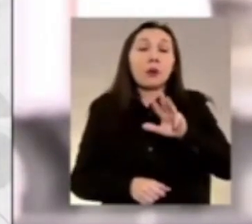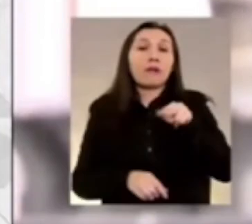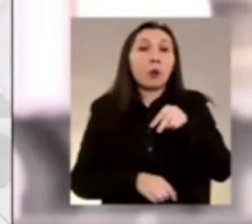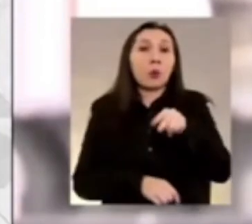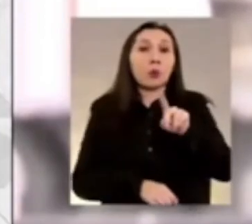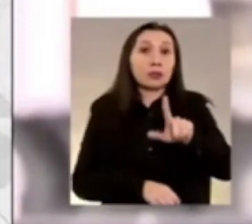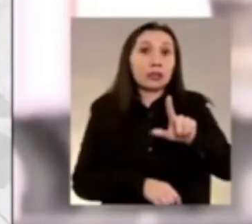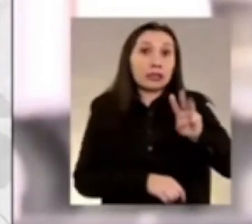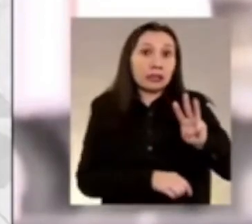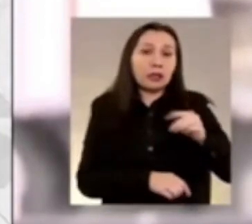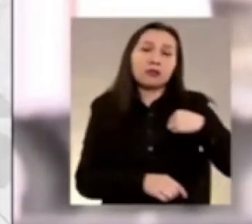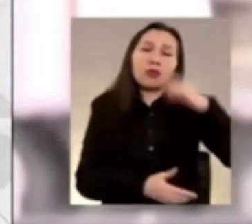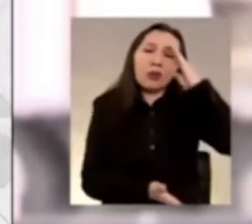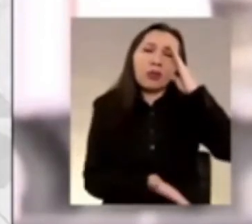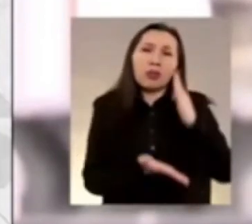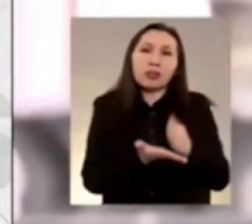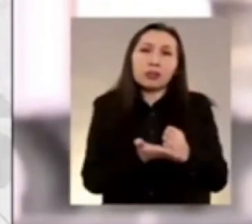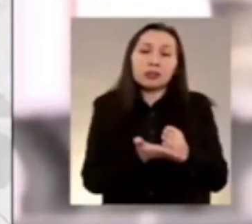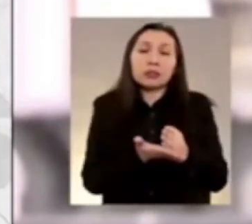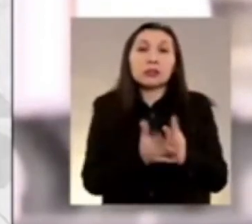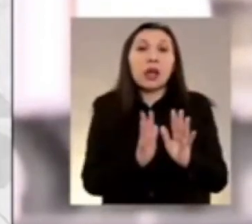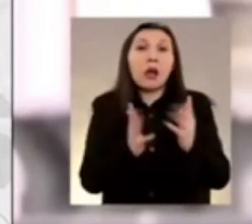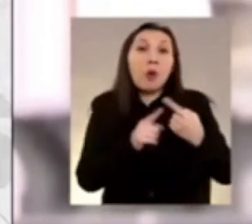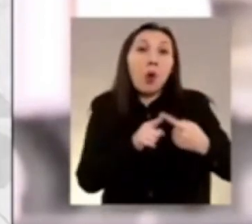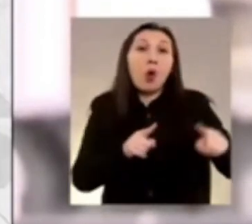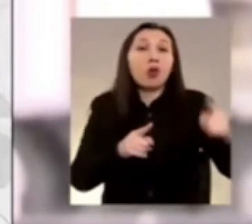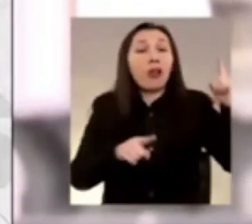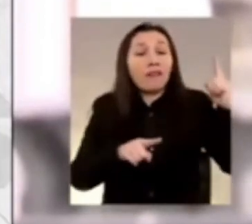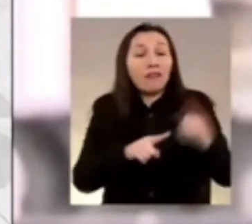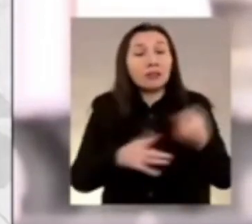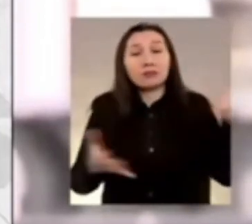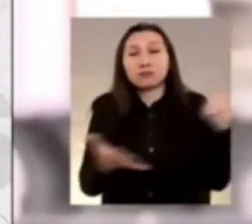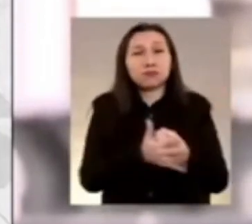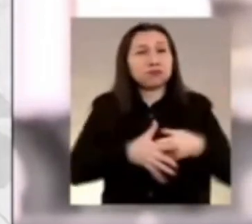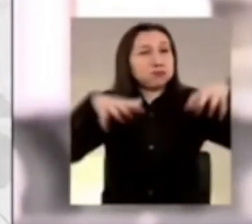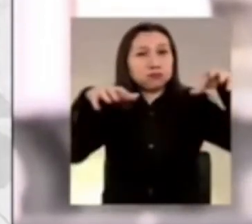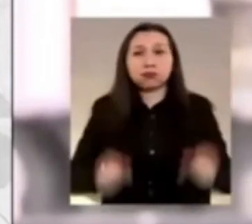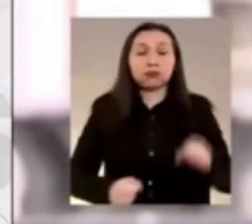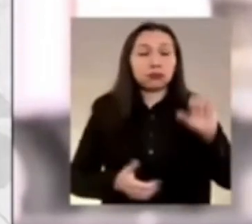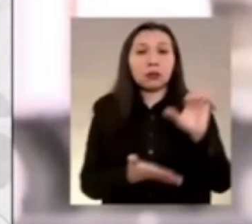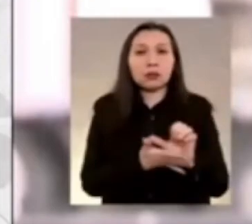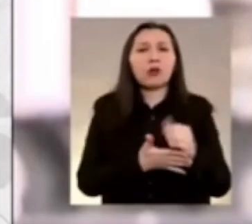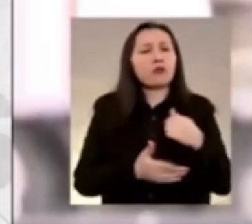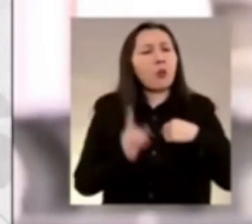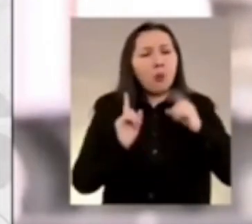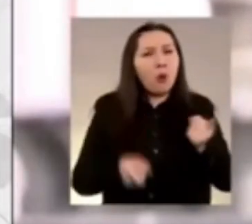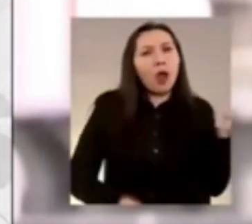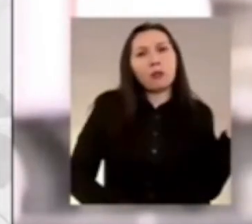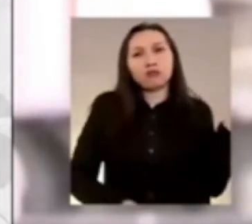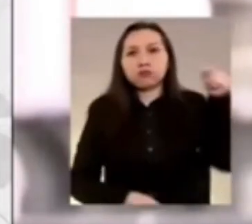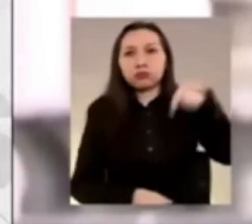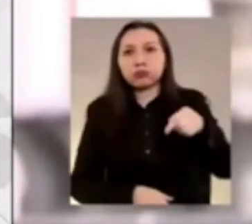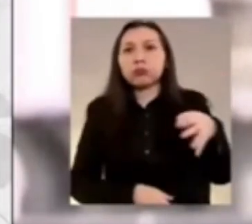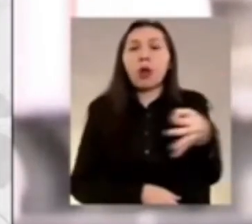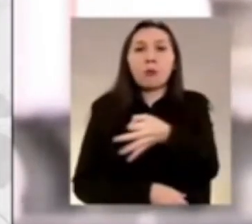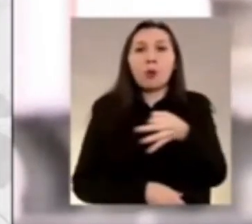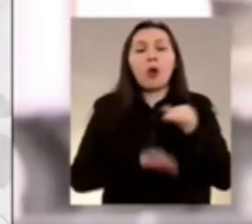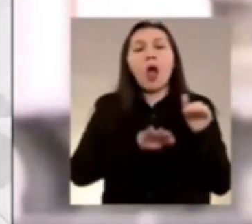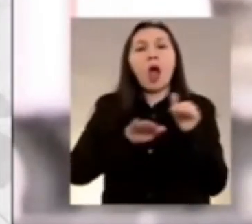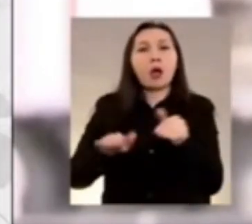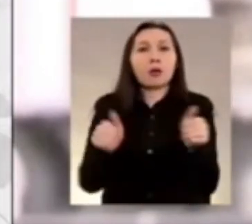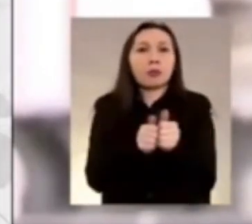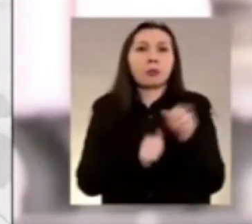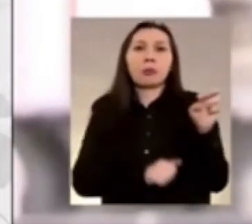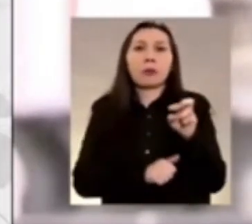73, había decidido que si hubiera otro golpe de Estado, vendría la Moneda, a apoyar a mi